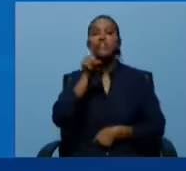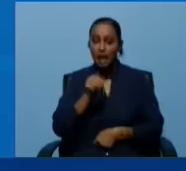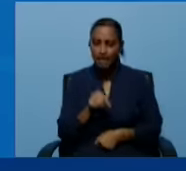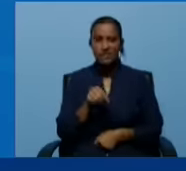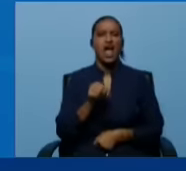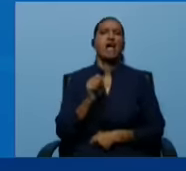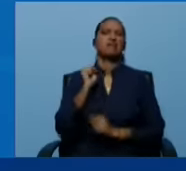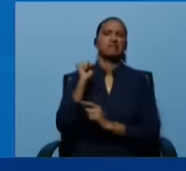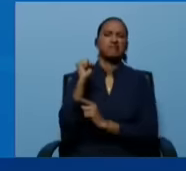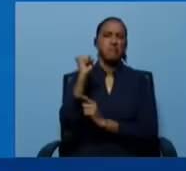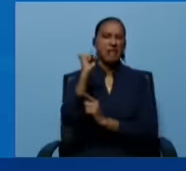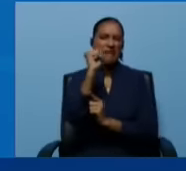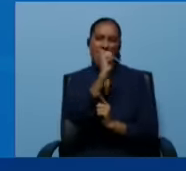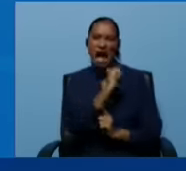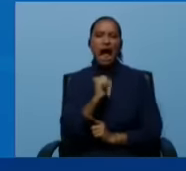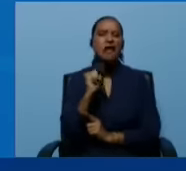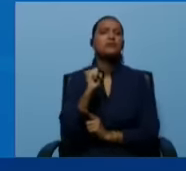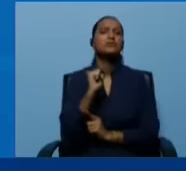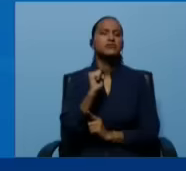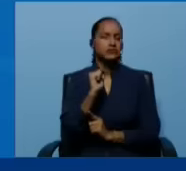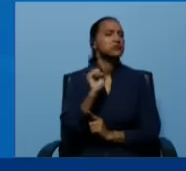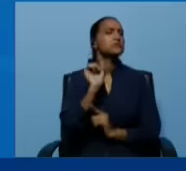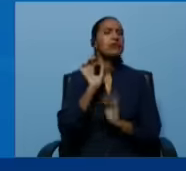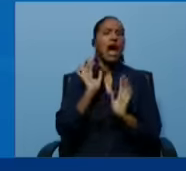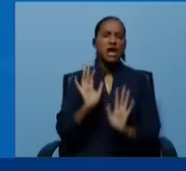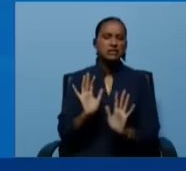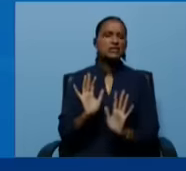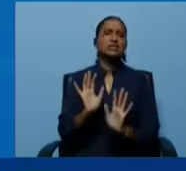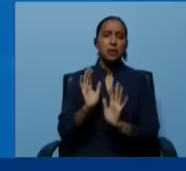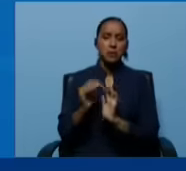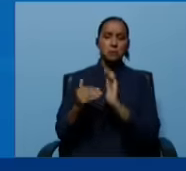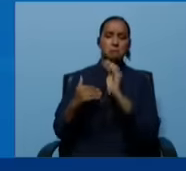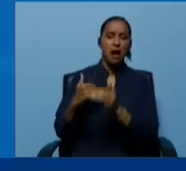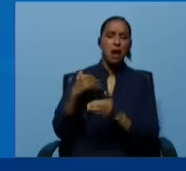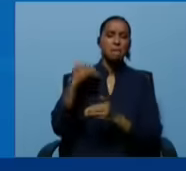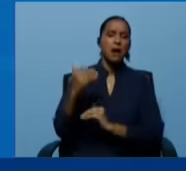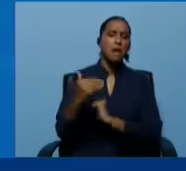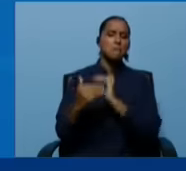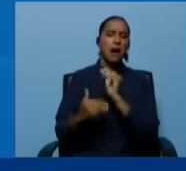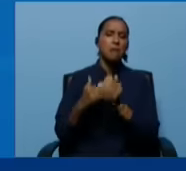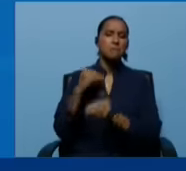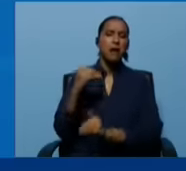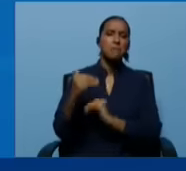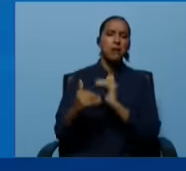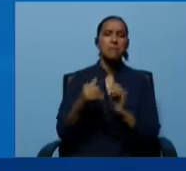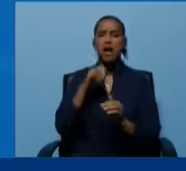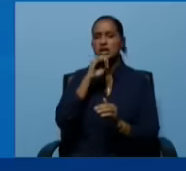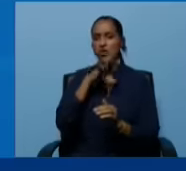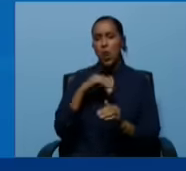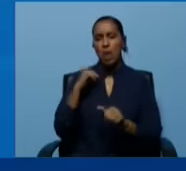Afganistán. Y así por Bolívar dijo que en nombre de la libertad